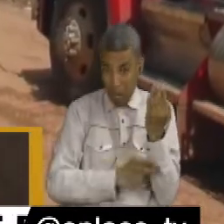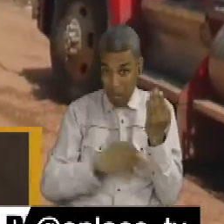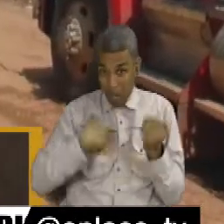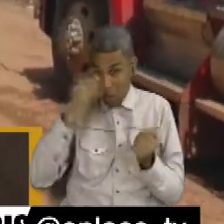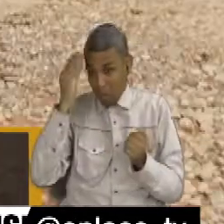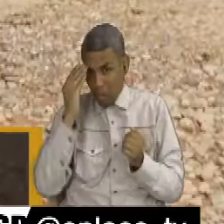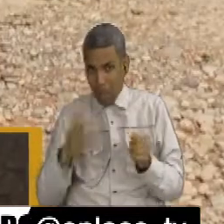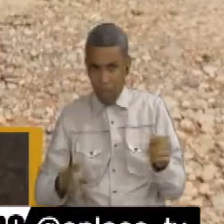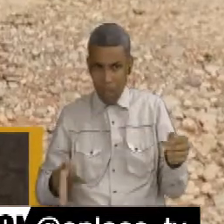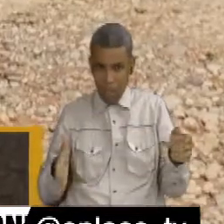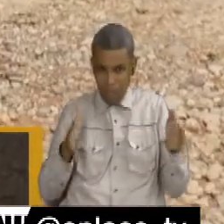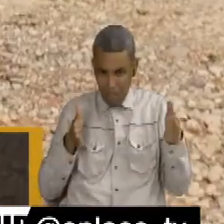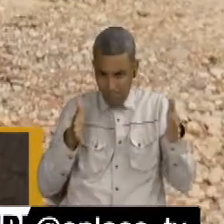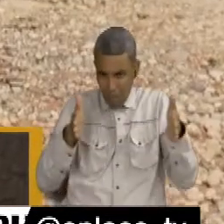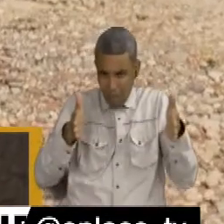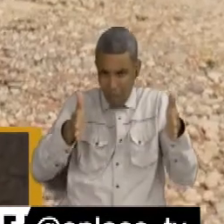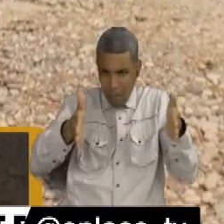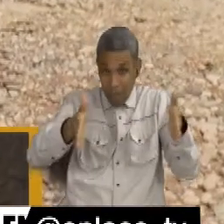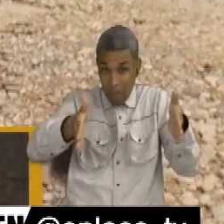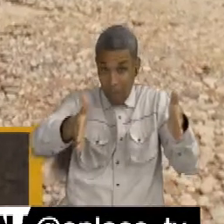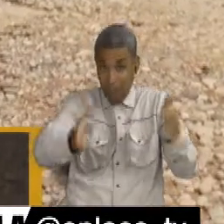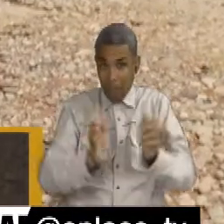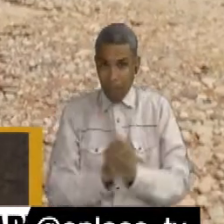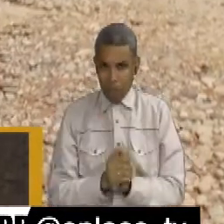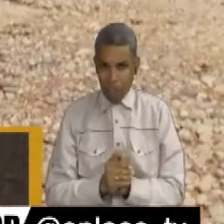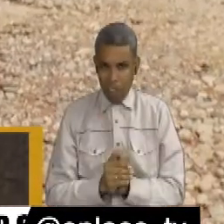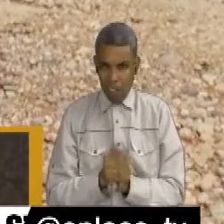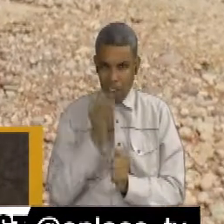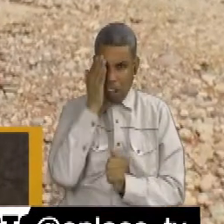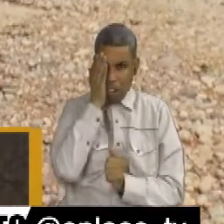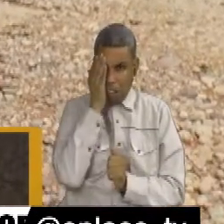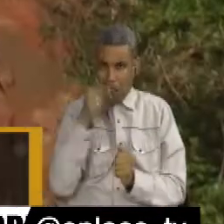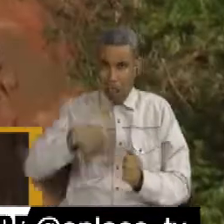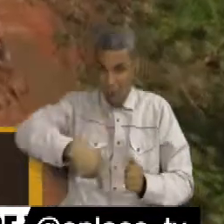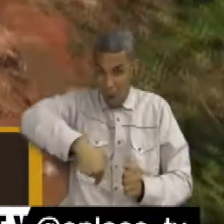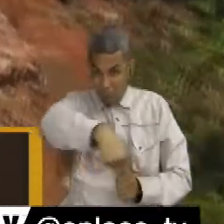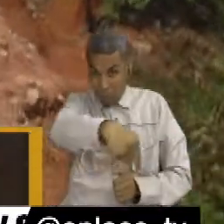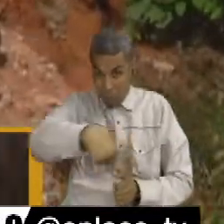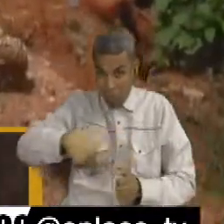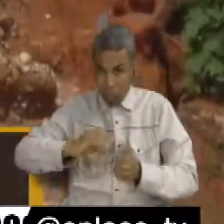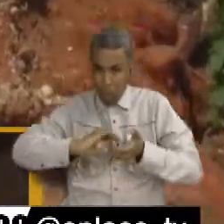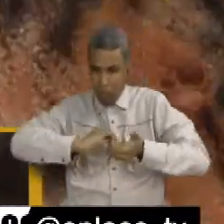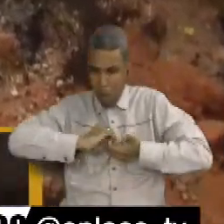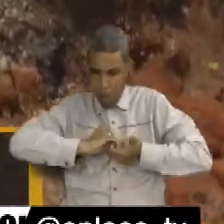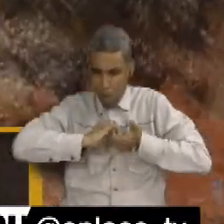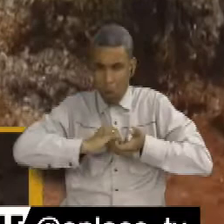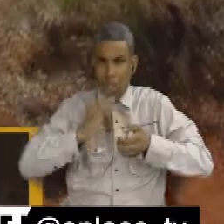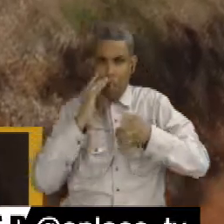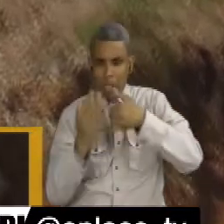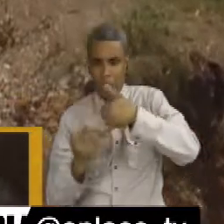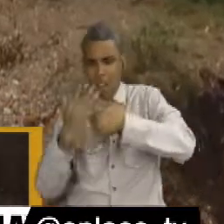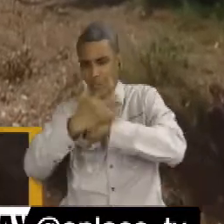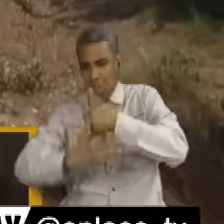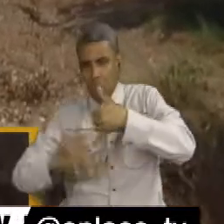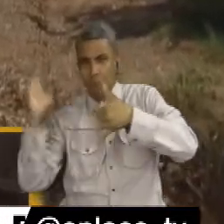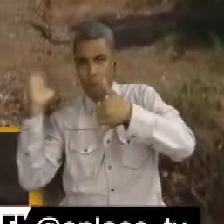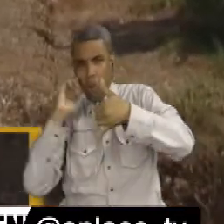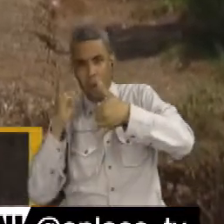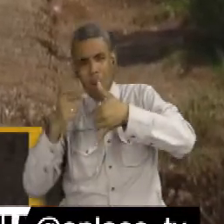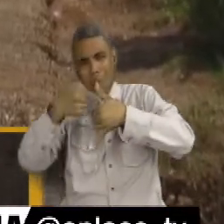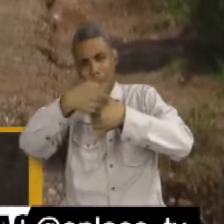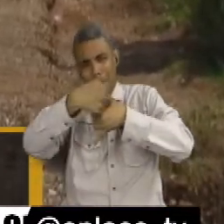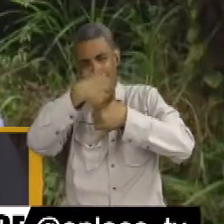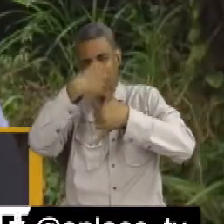de verdad un anillo vial para las tractomulas que ingresan a la ciudad de Barranca Bermeja y al segundo puerto